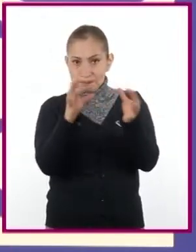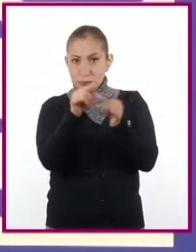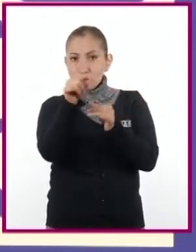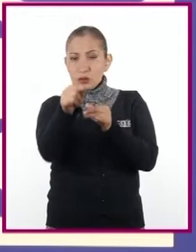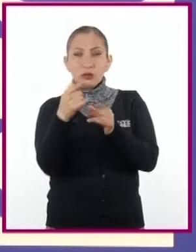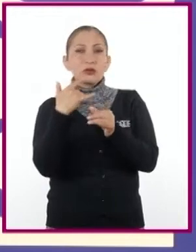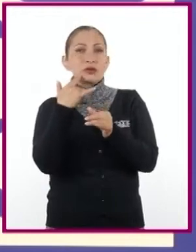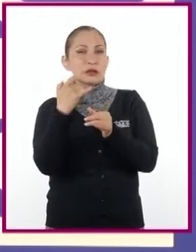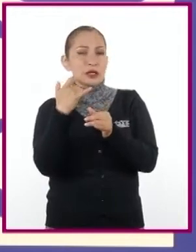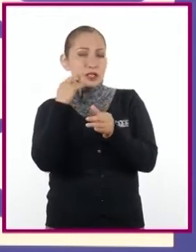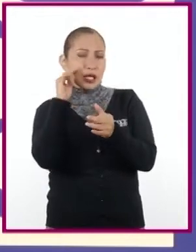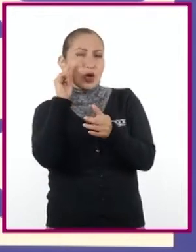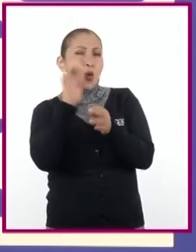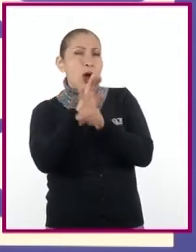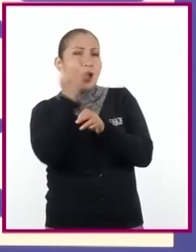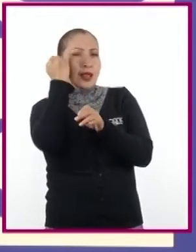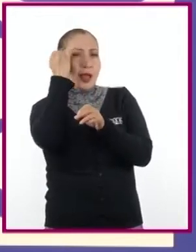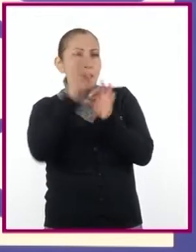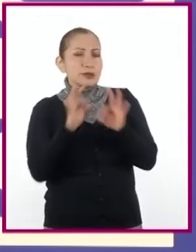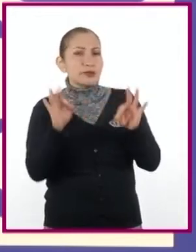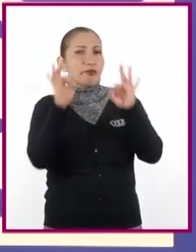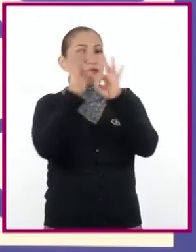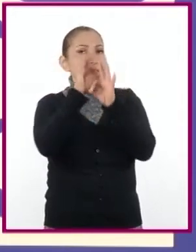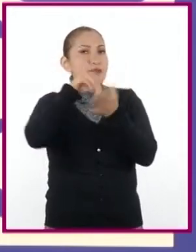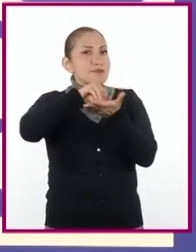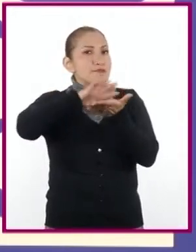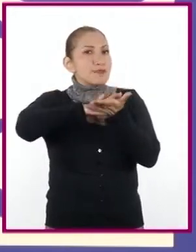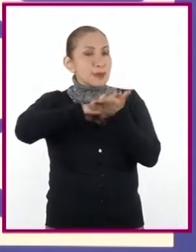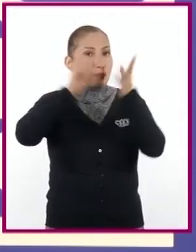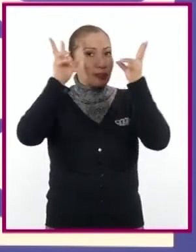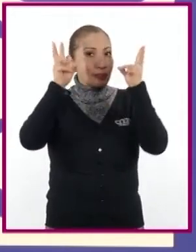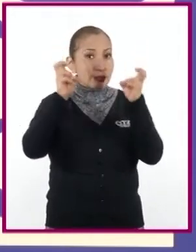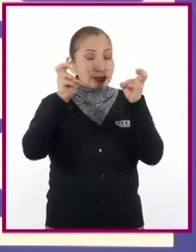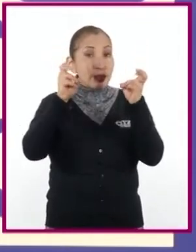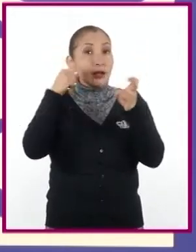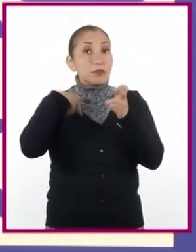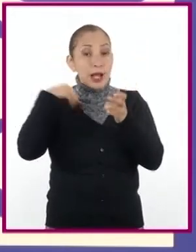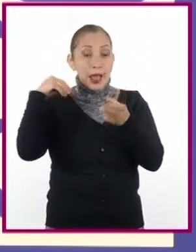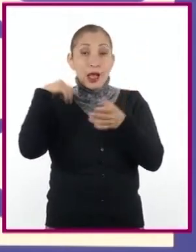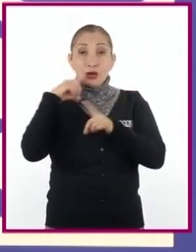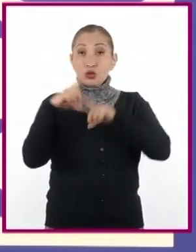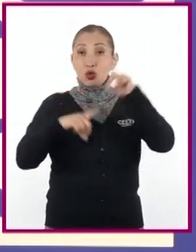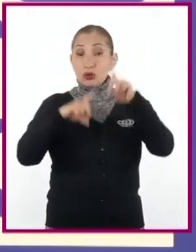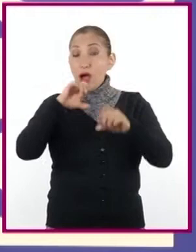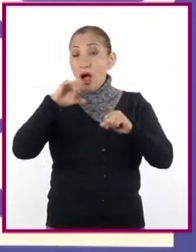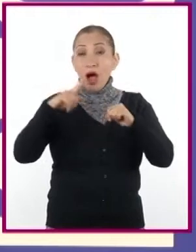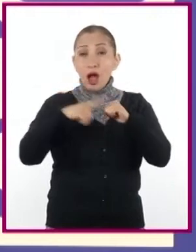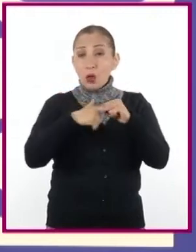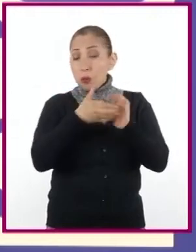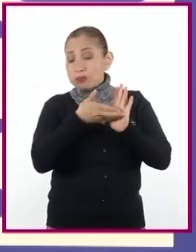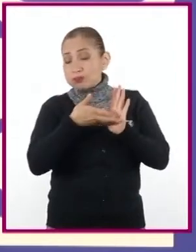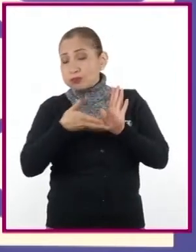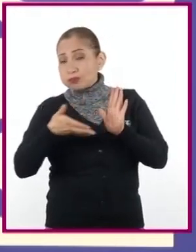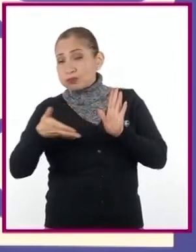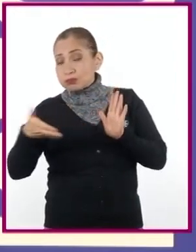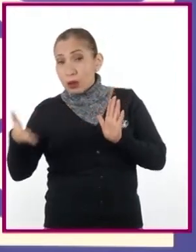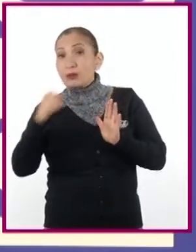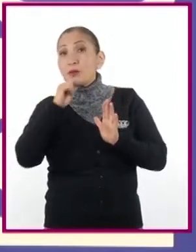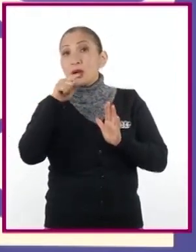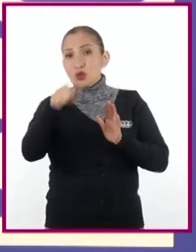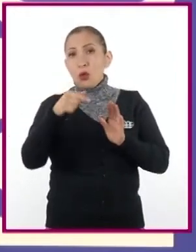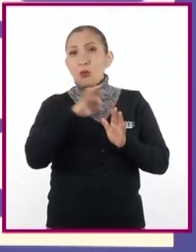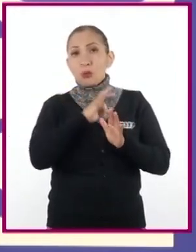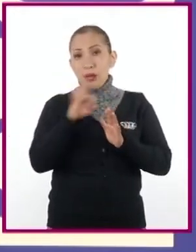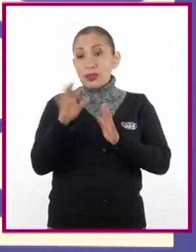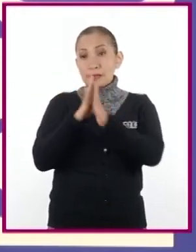traten de rescatar las ideas más importantes del tema, para registrar las dudas que puedan surgir. También pueden